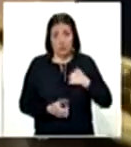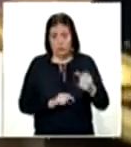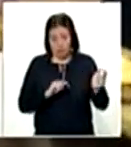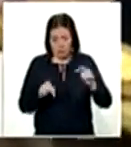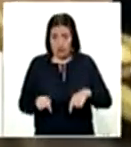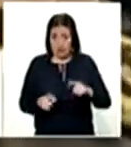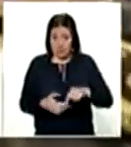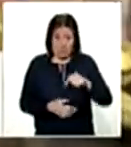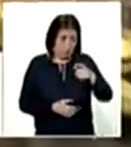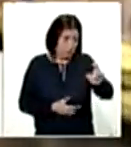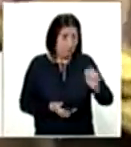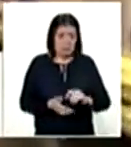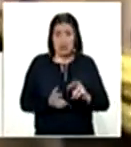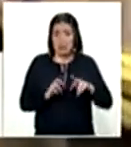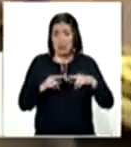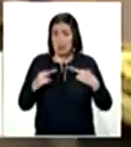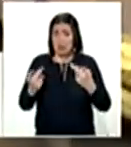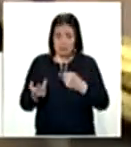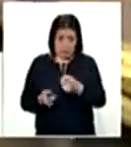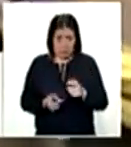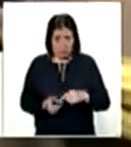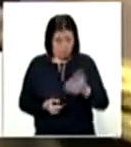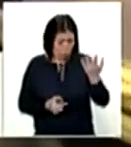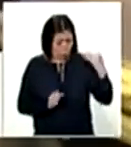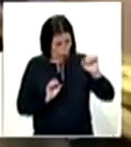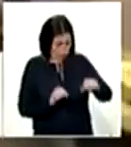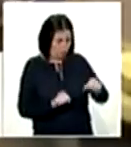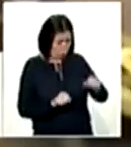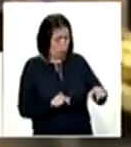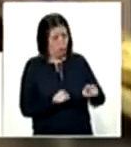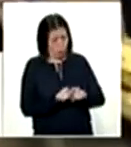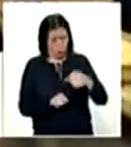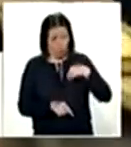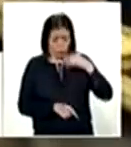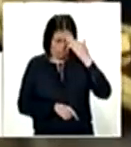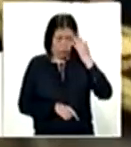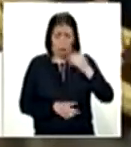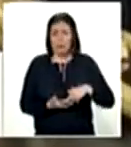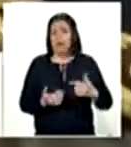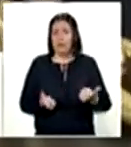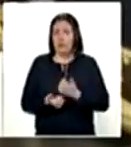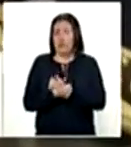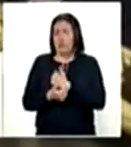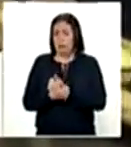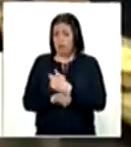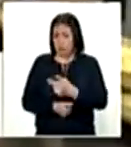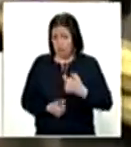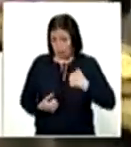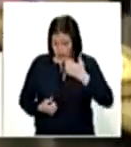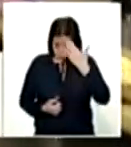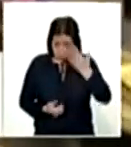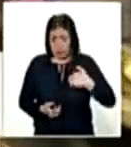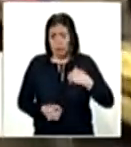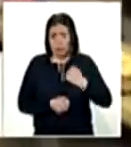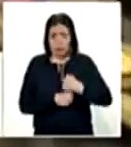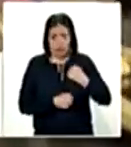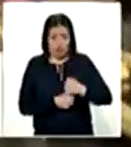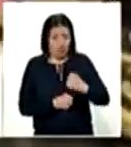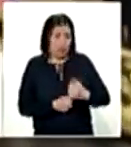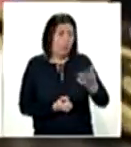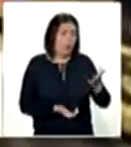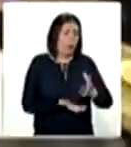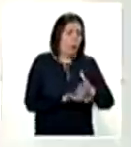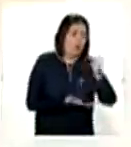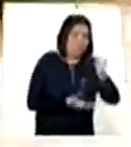fiesta protocolar. No, pero en especial hablamos del señor. También tenía conocimiento, pero estaba en Ayacucho. Ustedes saben que yo trabajo entre Ica y Ayacucho,